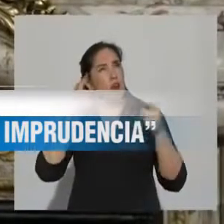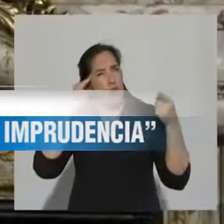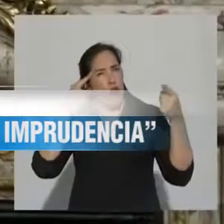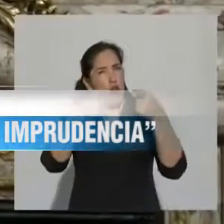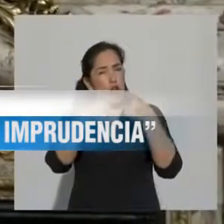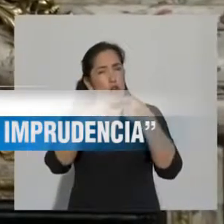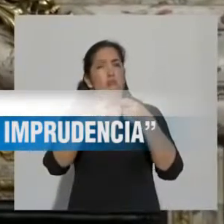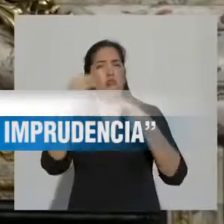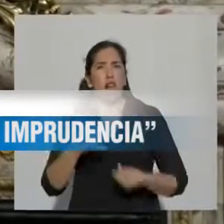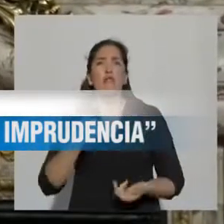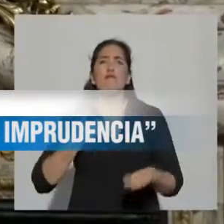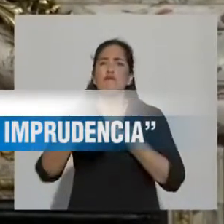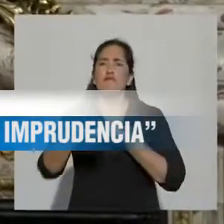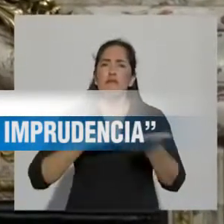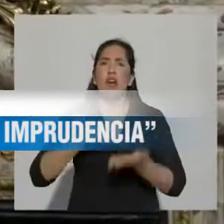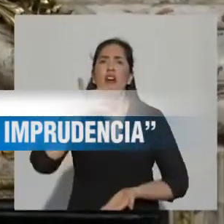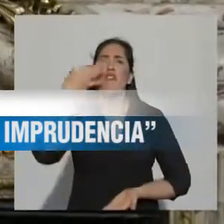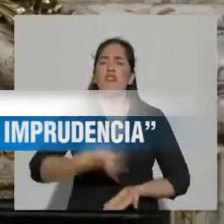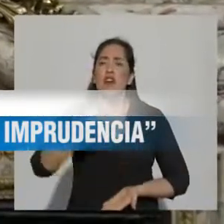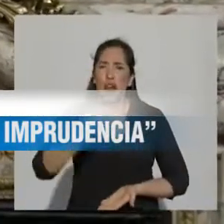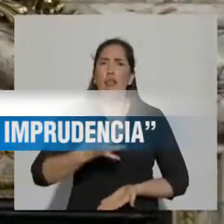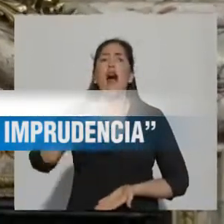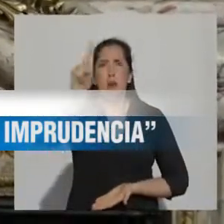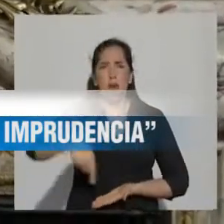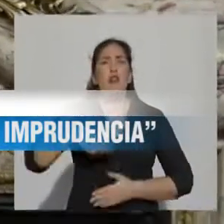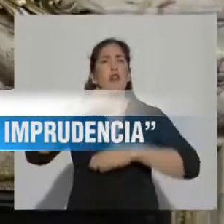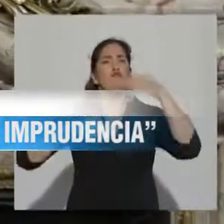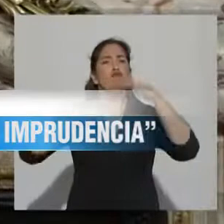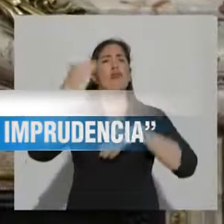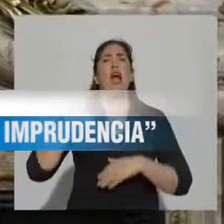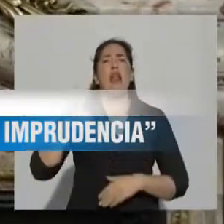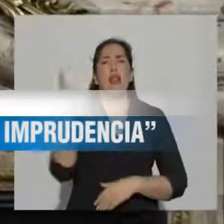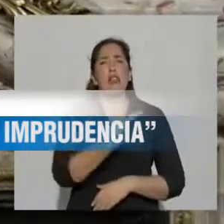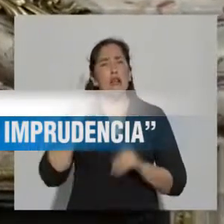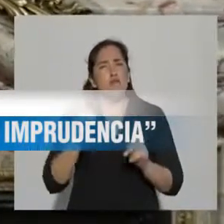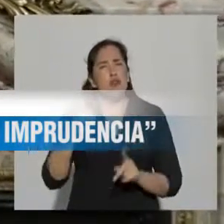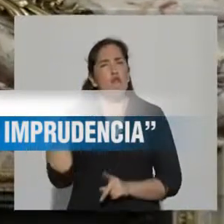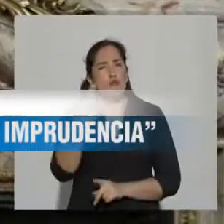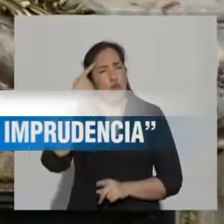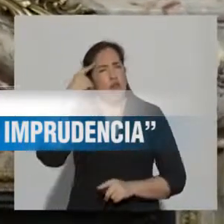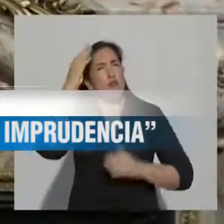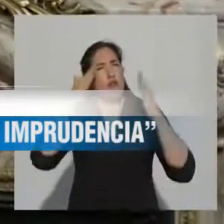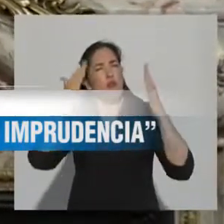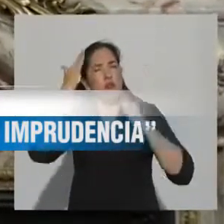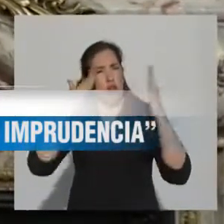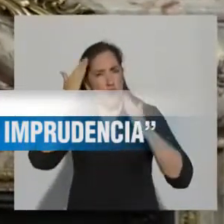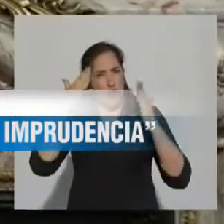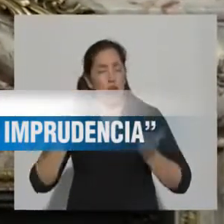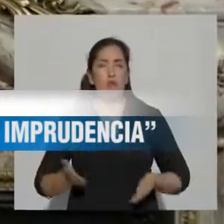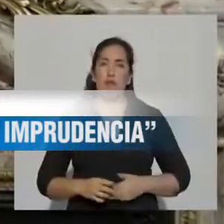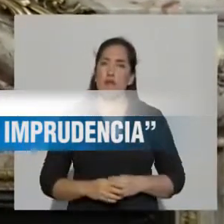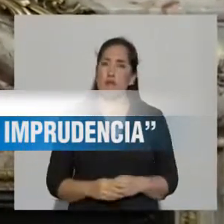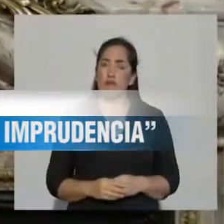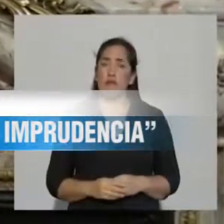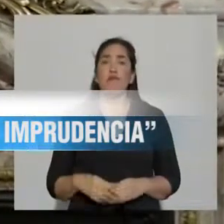ser el candidato de esta alianza electoral, si es que se concreta. Sería imprudente de mi parte a tanto tiempo antes tener nombre. Sé que Macari